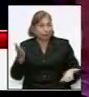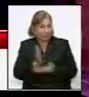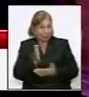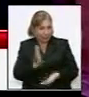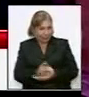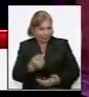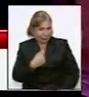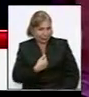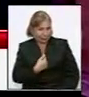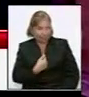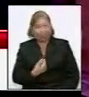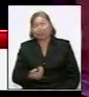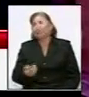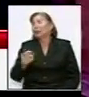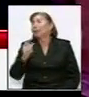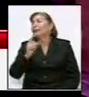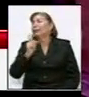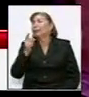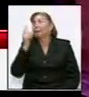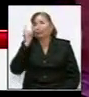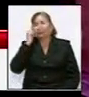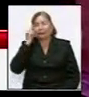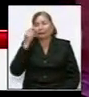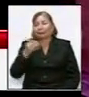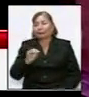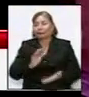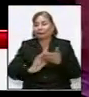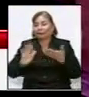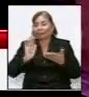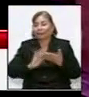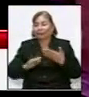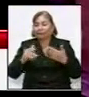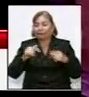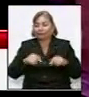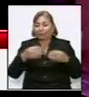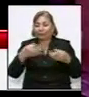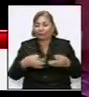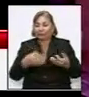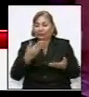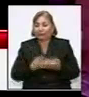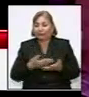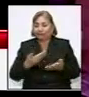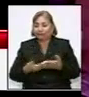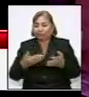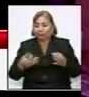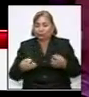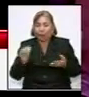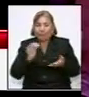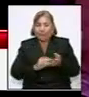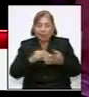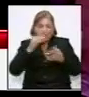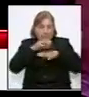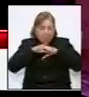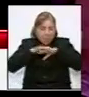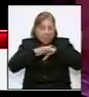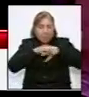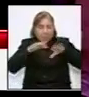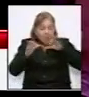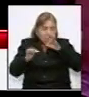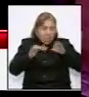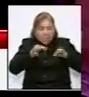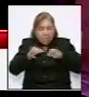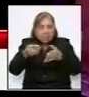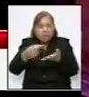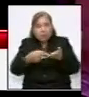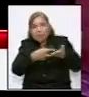al entonces yo creo que es pan dijo que el presiente conocidos que de verdad merecen más análisis va a llevarse para